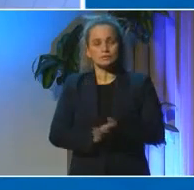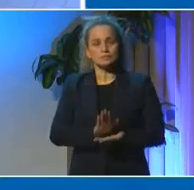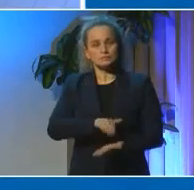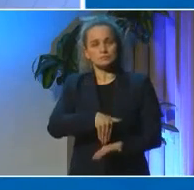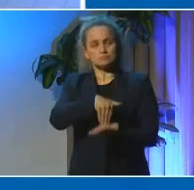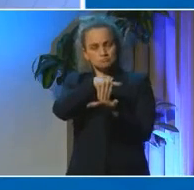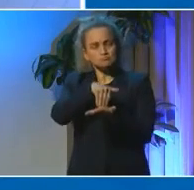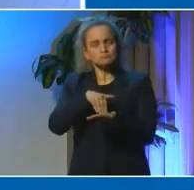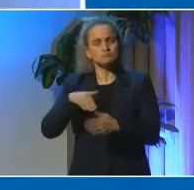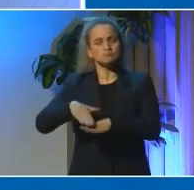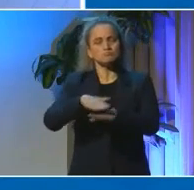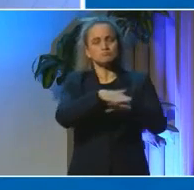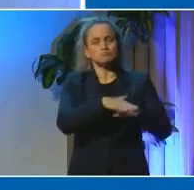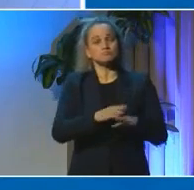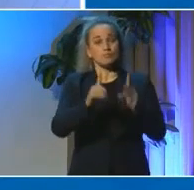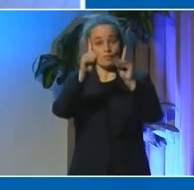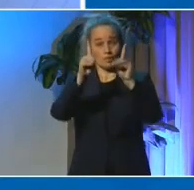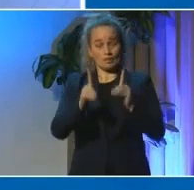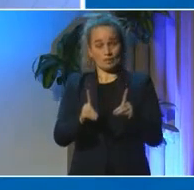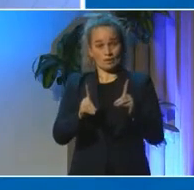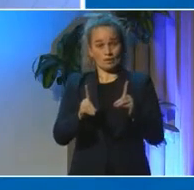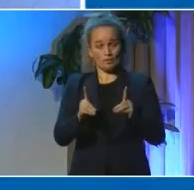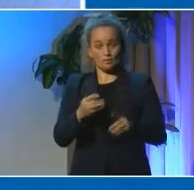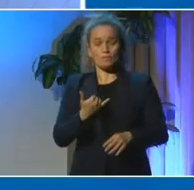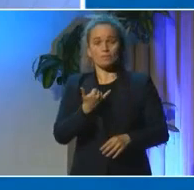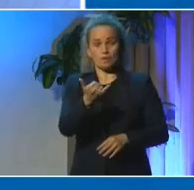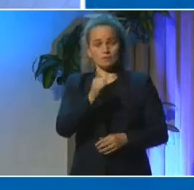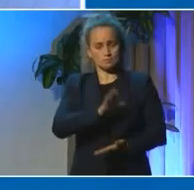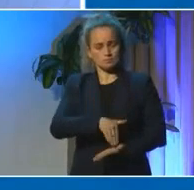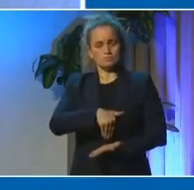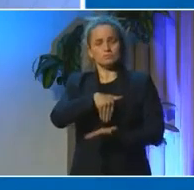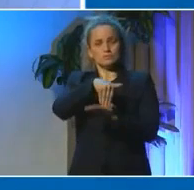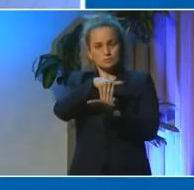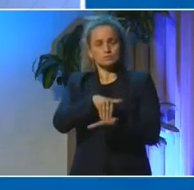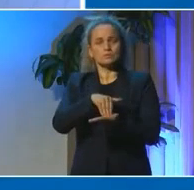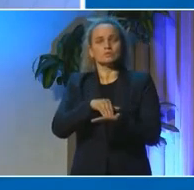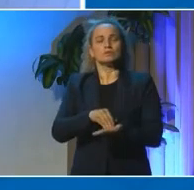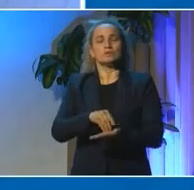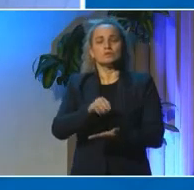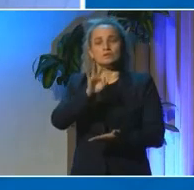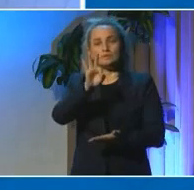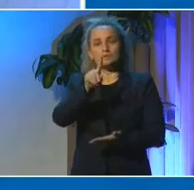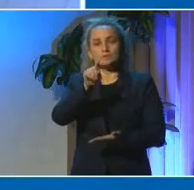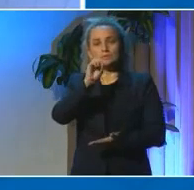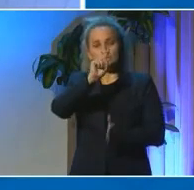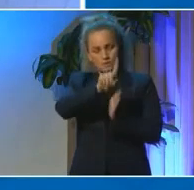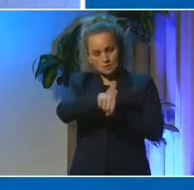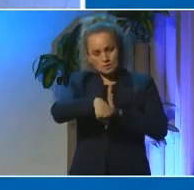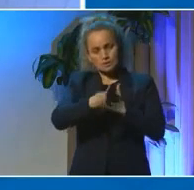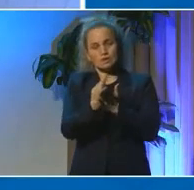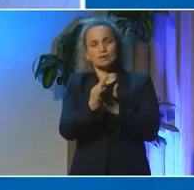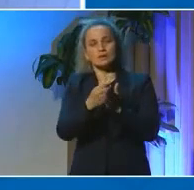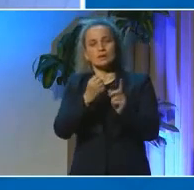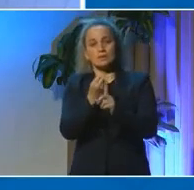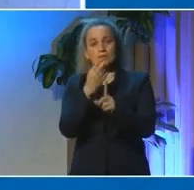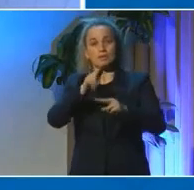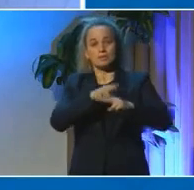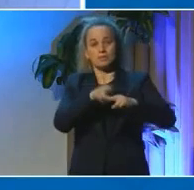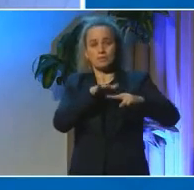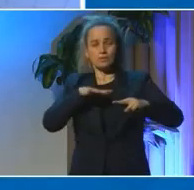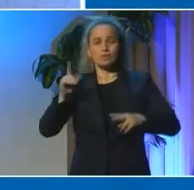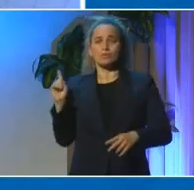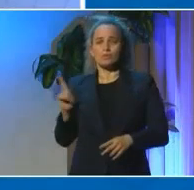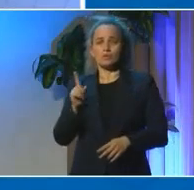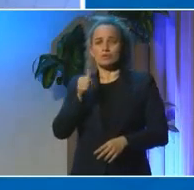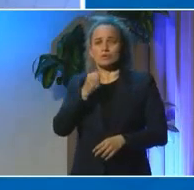involucrar en sus decisiones por gorduras que sean s360 que incluye el impacto ambiental yo llevo en Natura 10